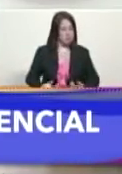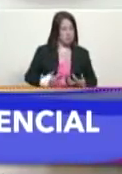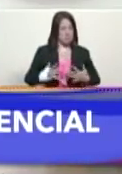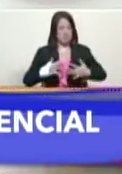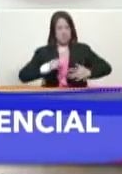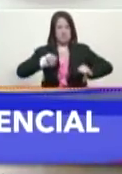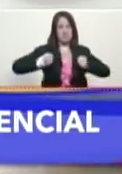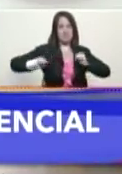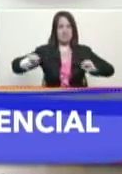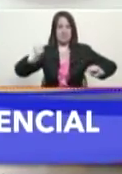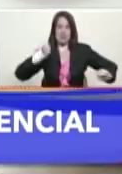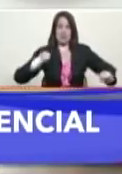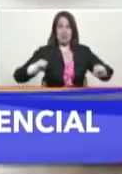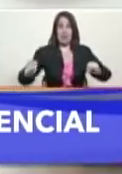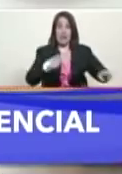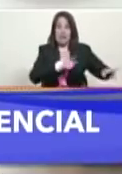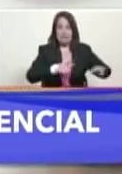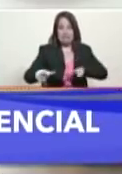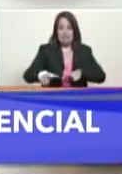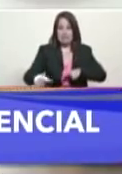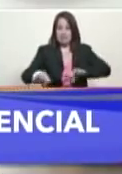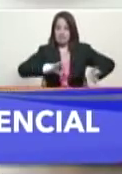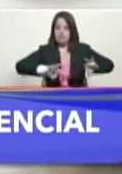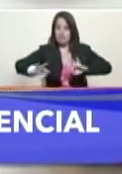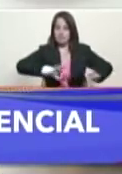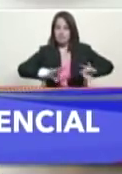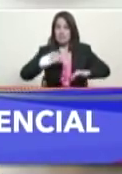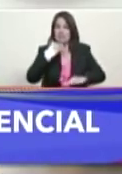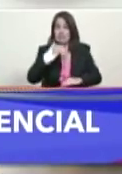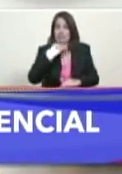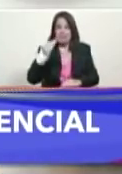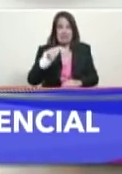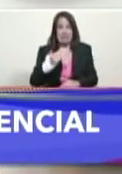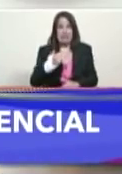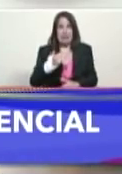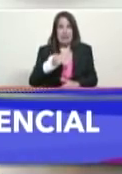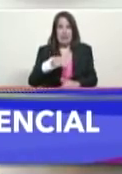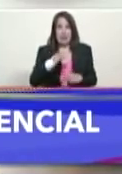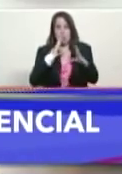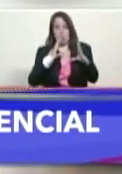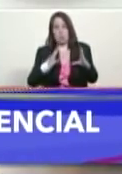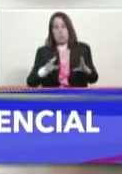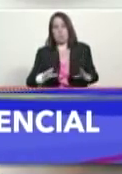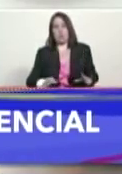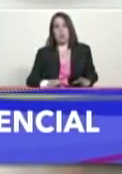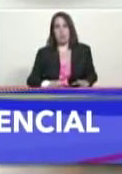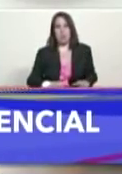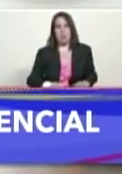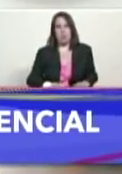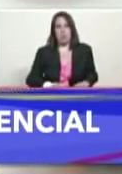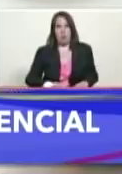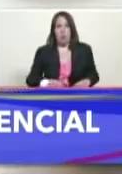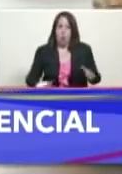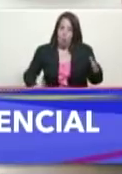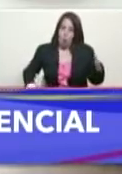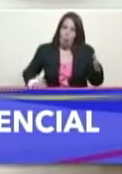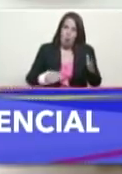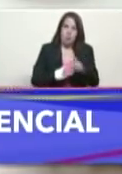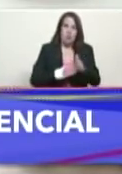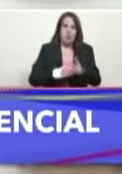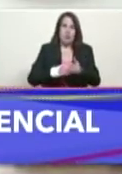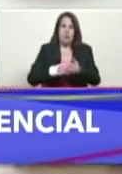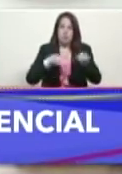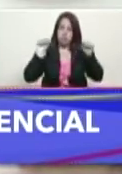subestaciones. Y cuando íbamos recuperando parte del cuerpo, los ataques